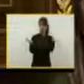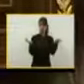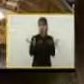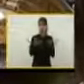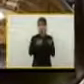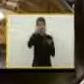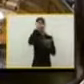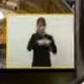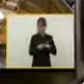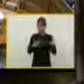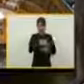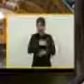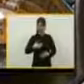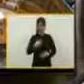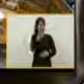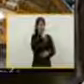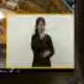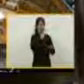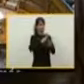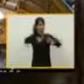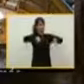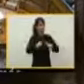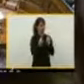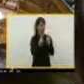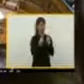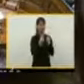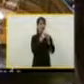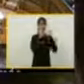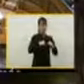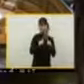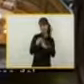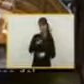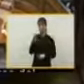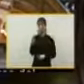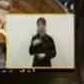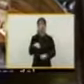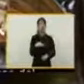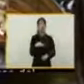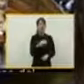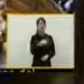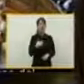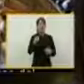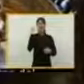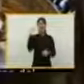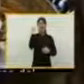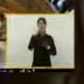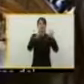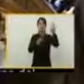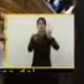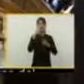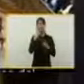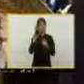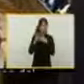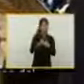de Bildu, que forma parte del grupo mixto, te preguntaba antes por esa duda existencial o esa necesidad que tienes de saber qué va a pasar con Coalición